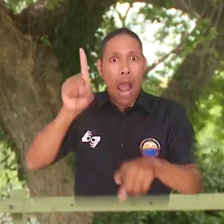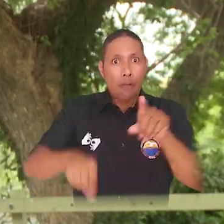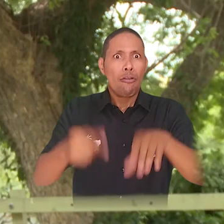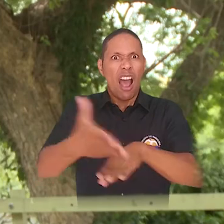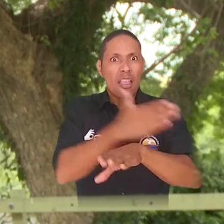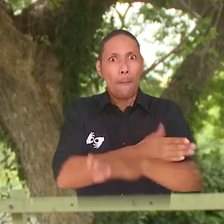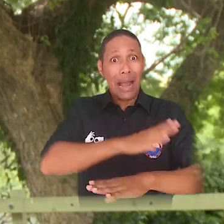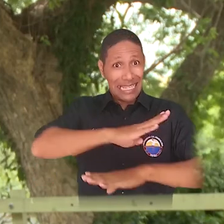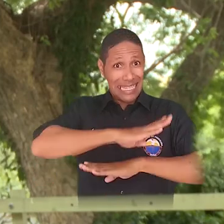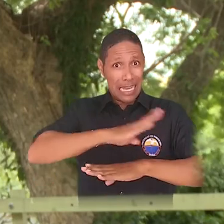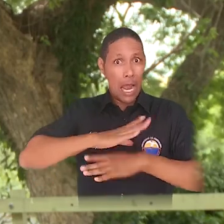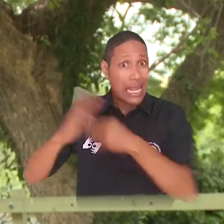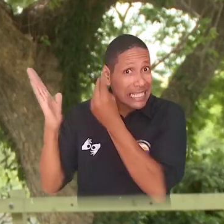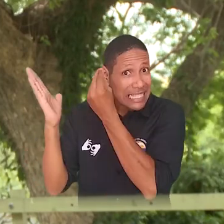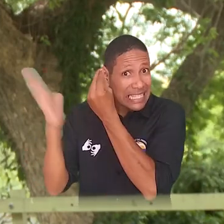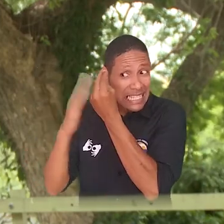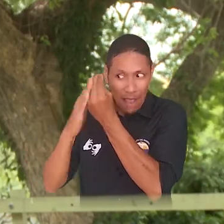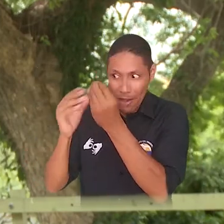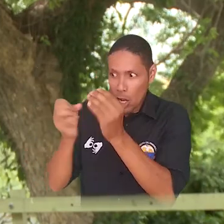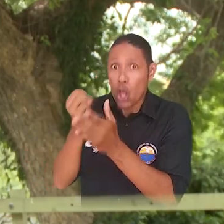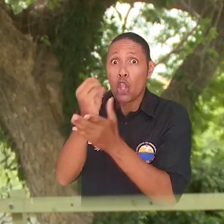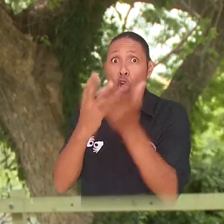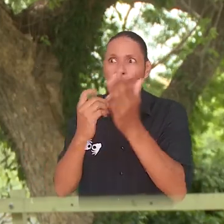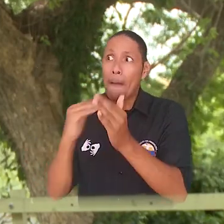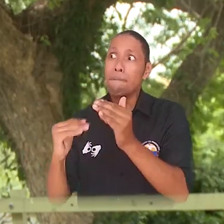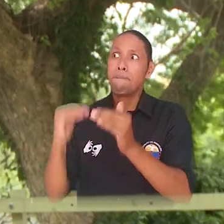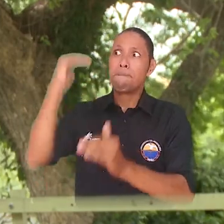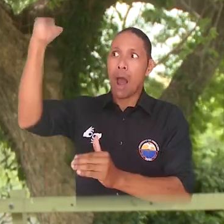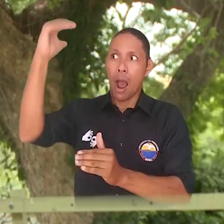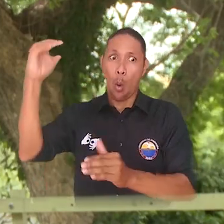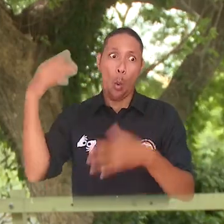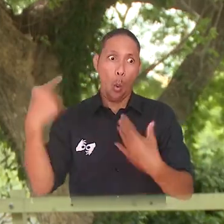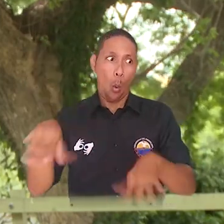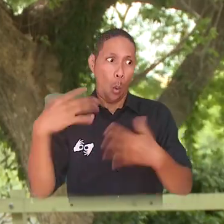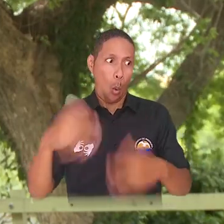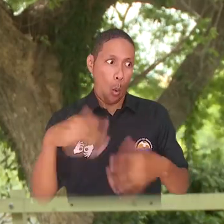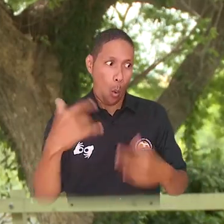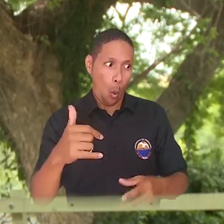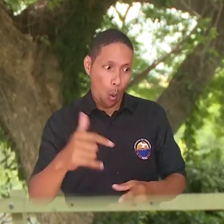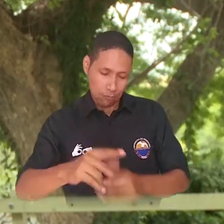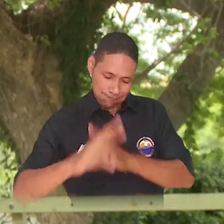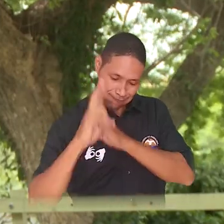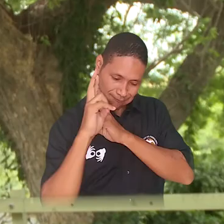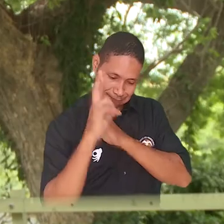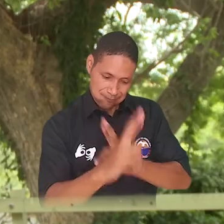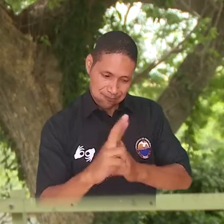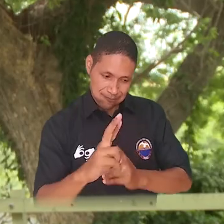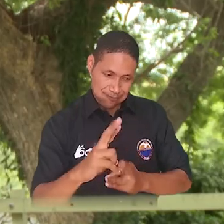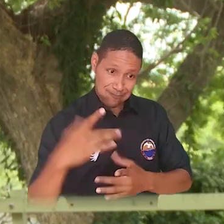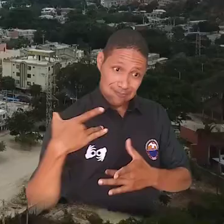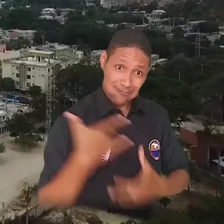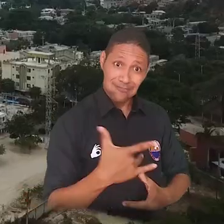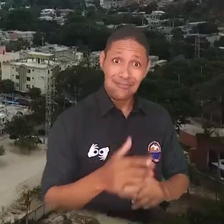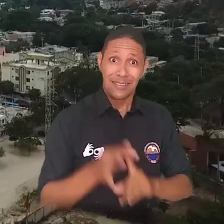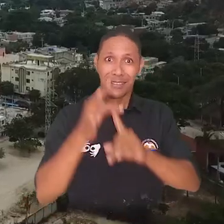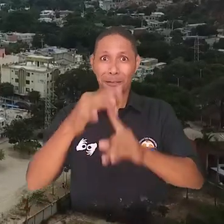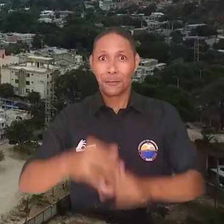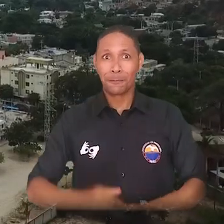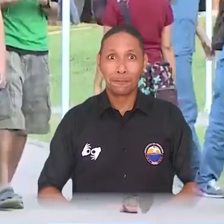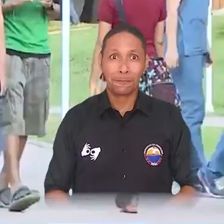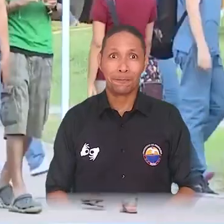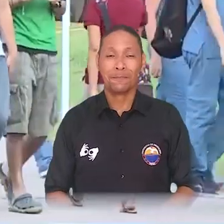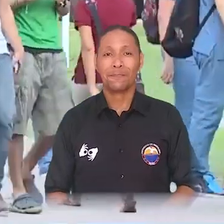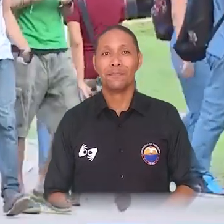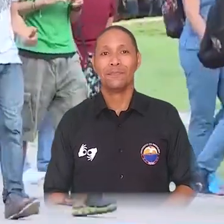11 y la presentación de los representantes estudiantiles a los diferentes órganos de administración académica.